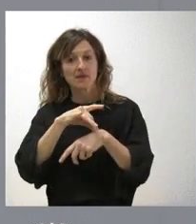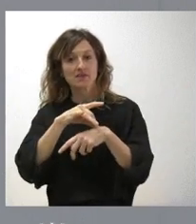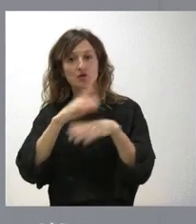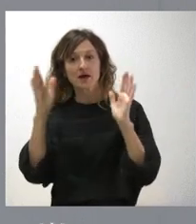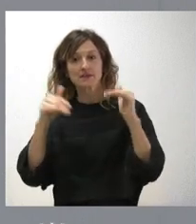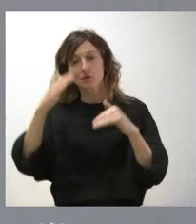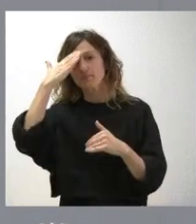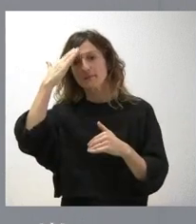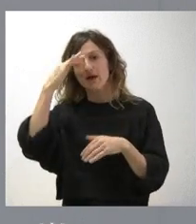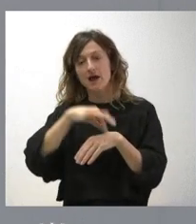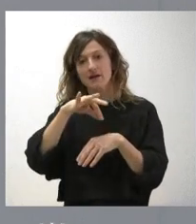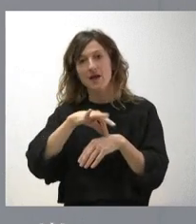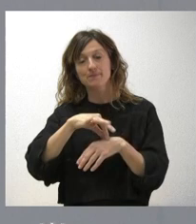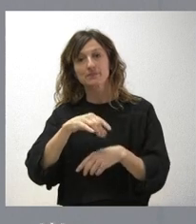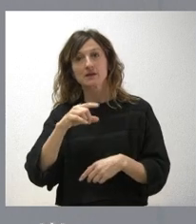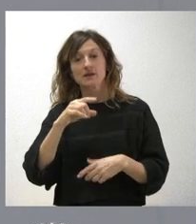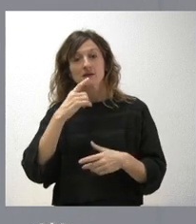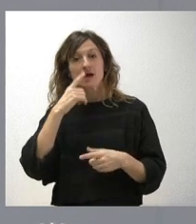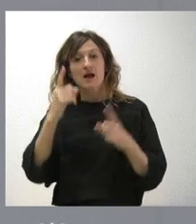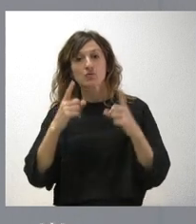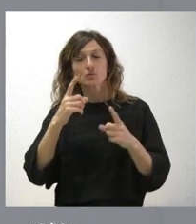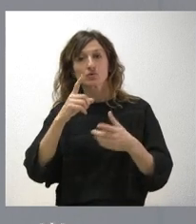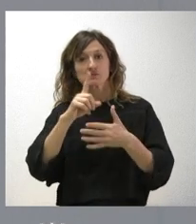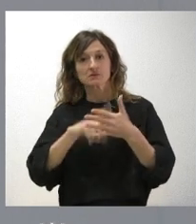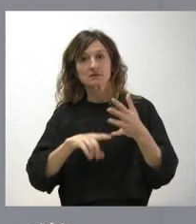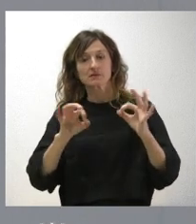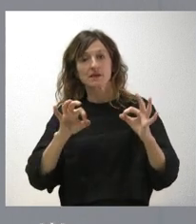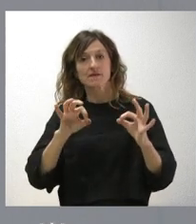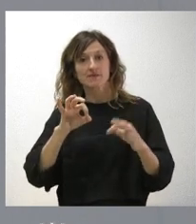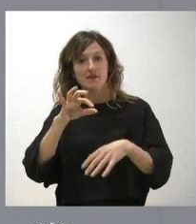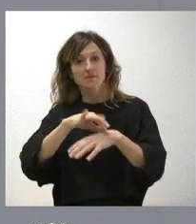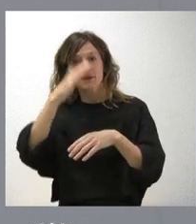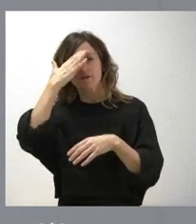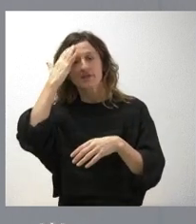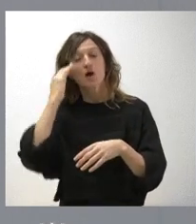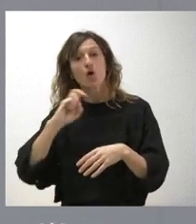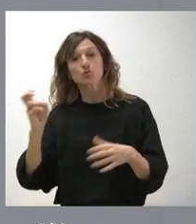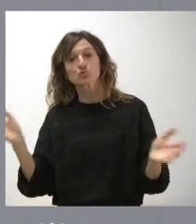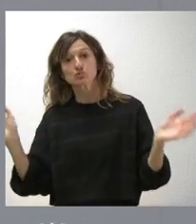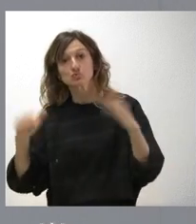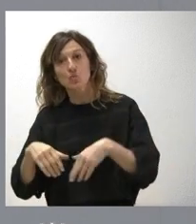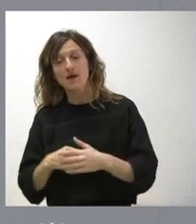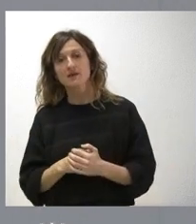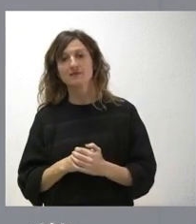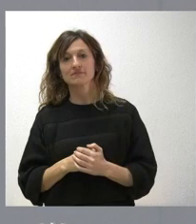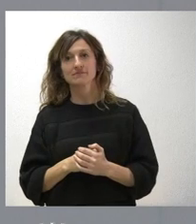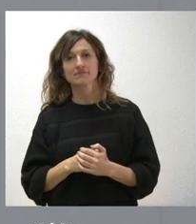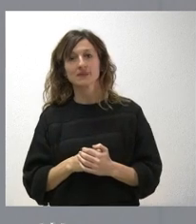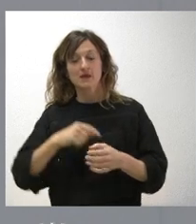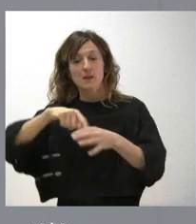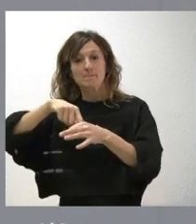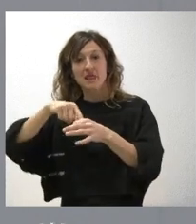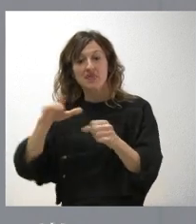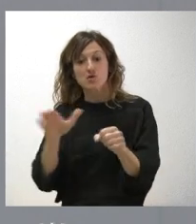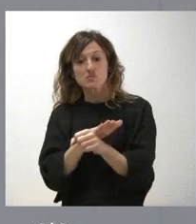primaria Y tenemos médicos con la especialidad de Medicina familiar y comunitaria pero otros no ante Laura de que esas plazas queden